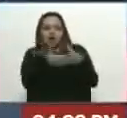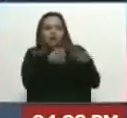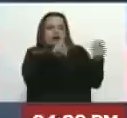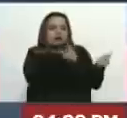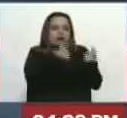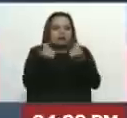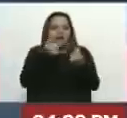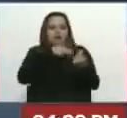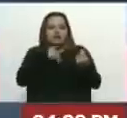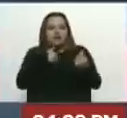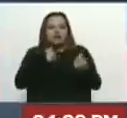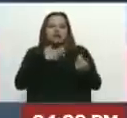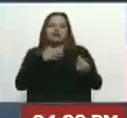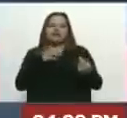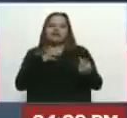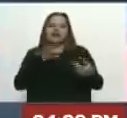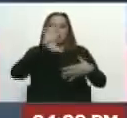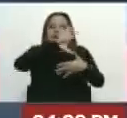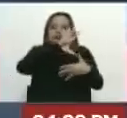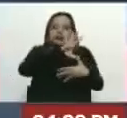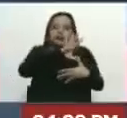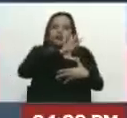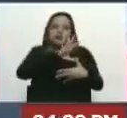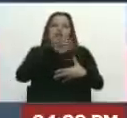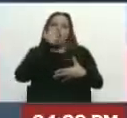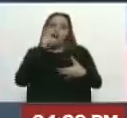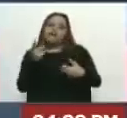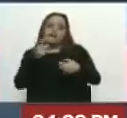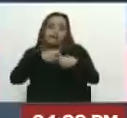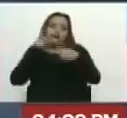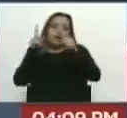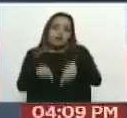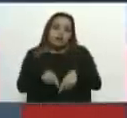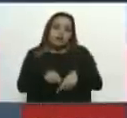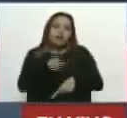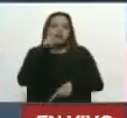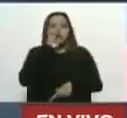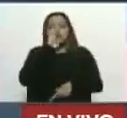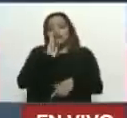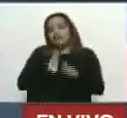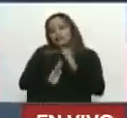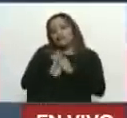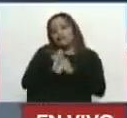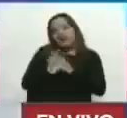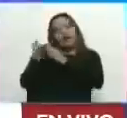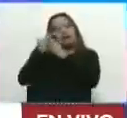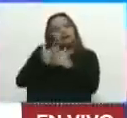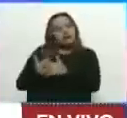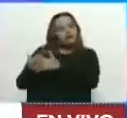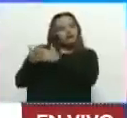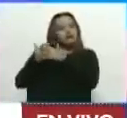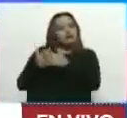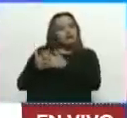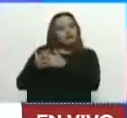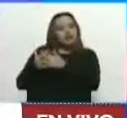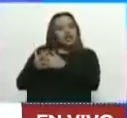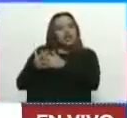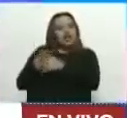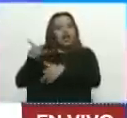de nuestro continente no solo se han sumado, sino que se han subordinado, ¿no? Se han de una u otra manera